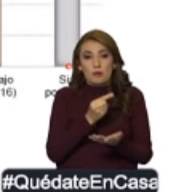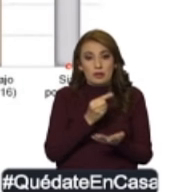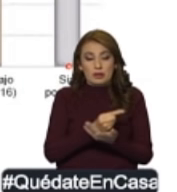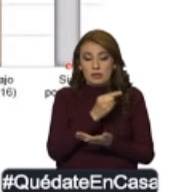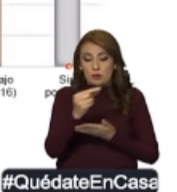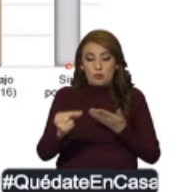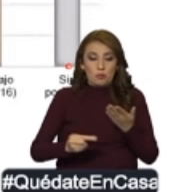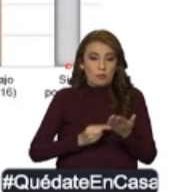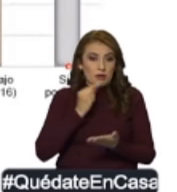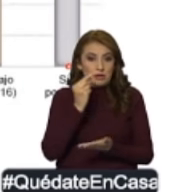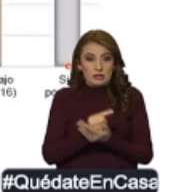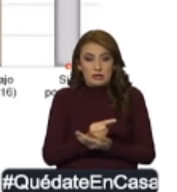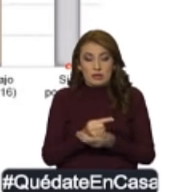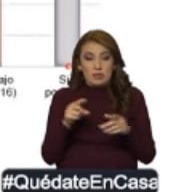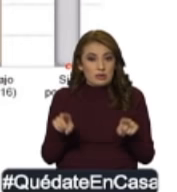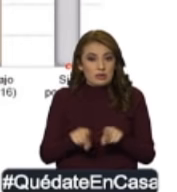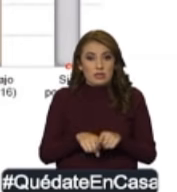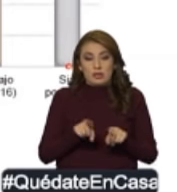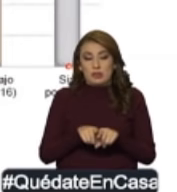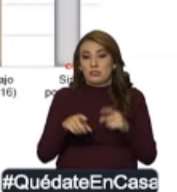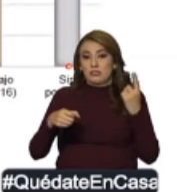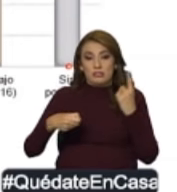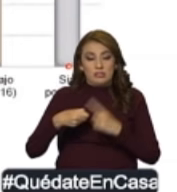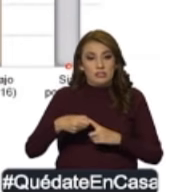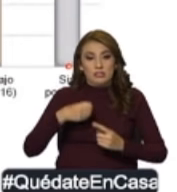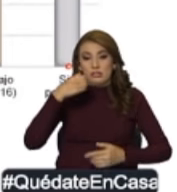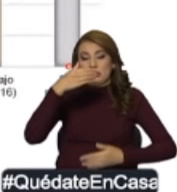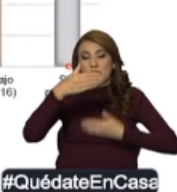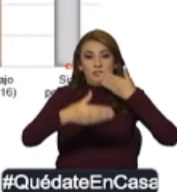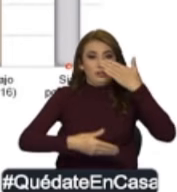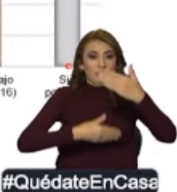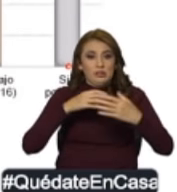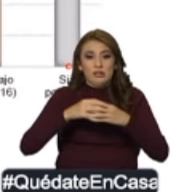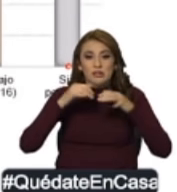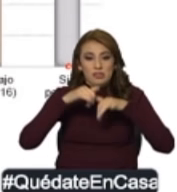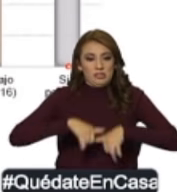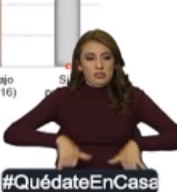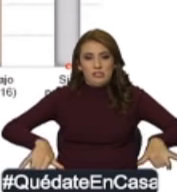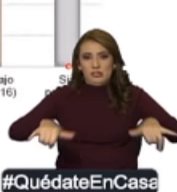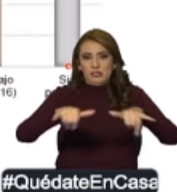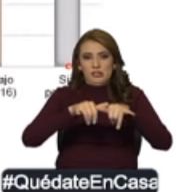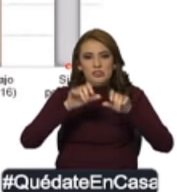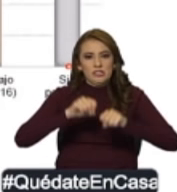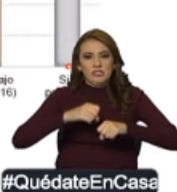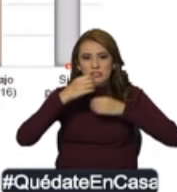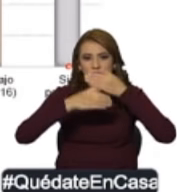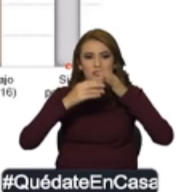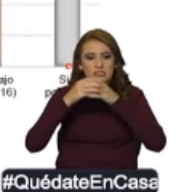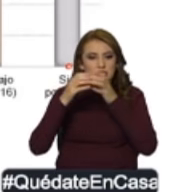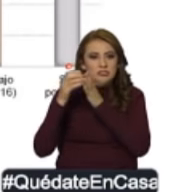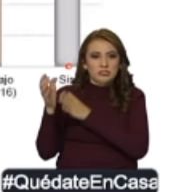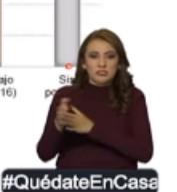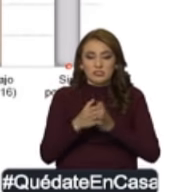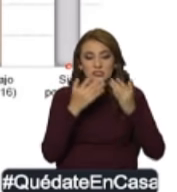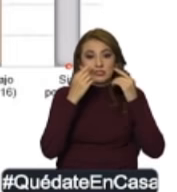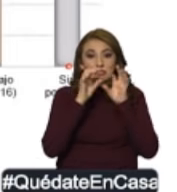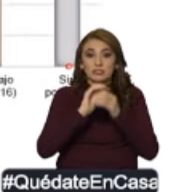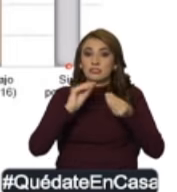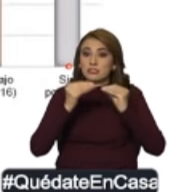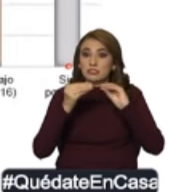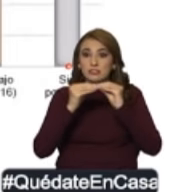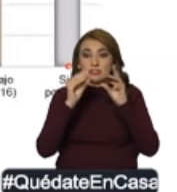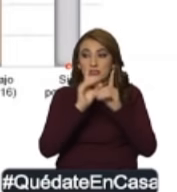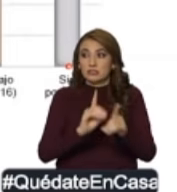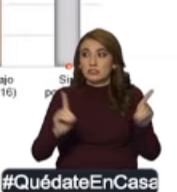Quito, es deseable que existan encuestas epidemiológicas que muestren que un número importante de la